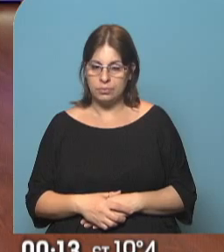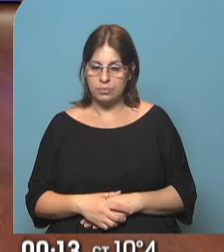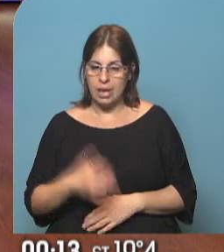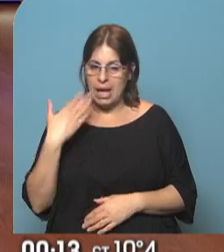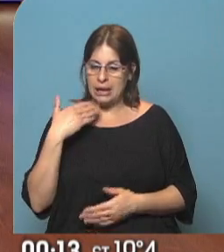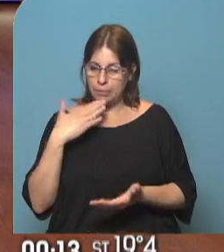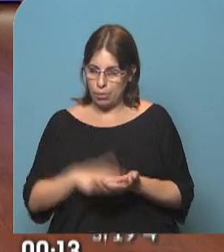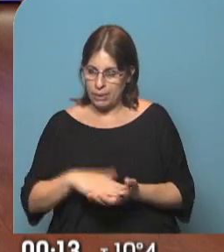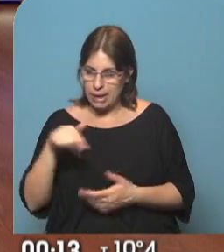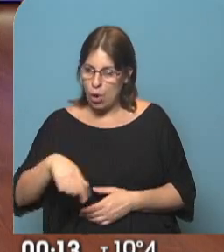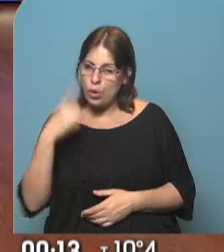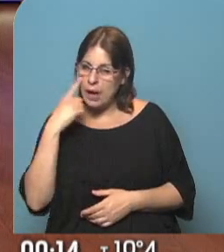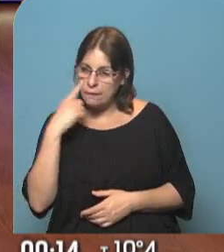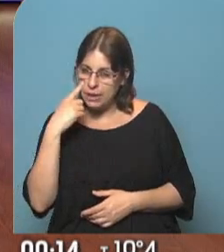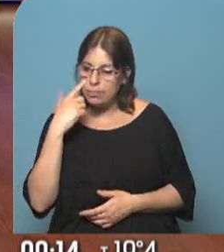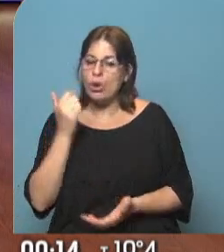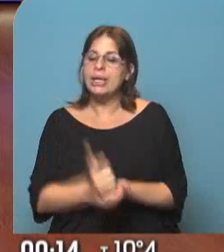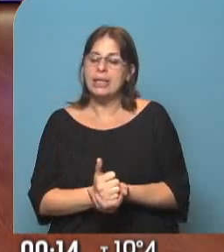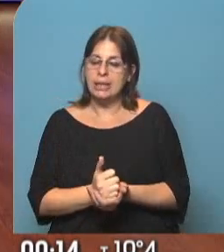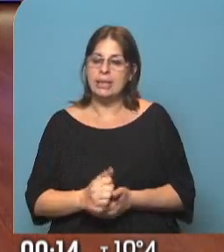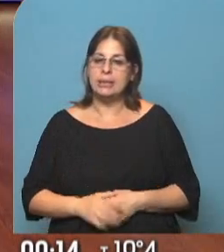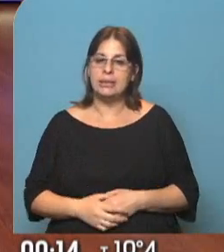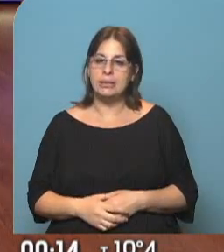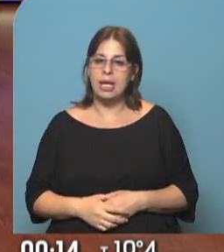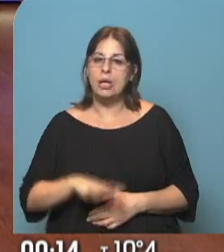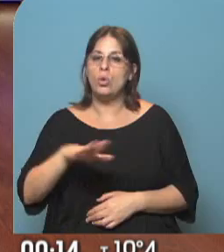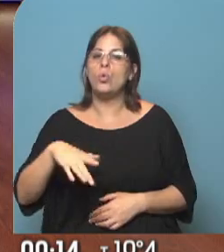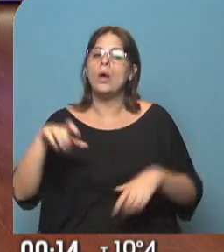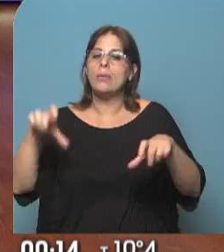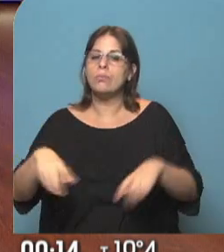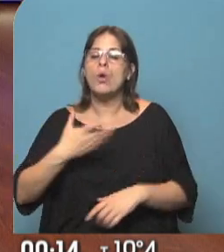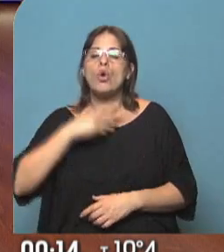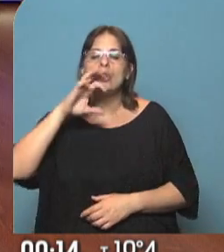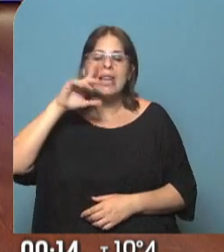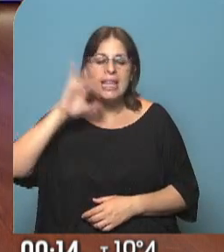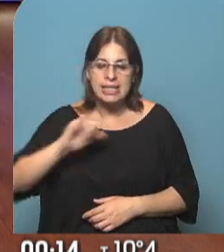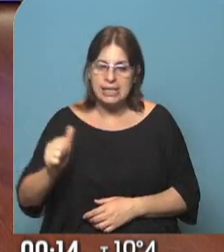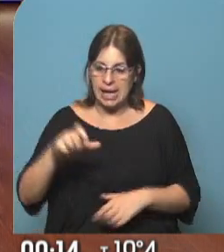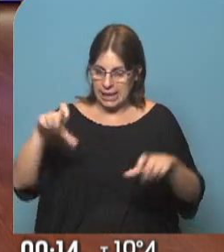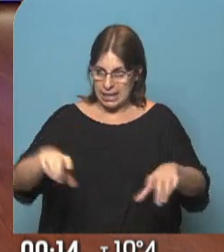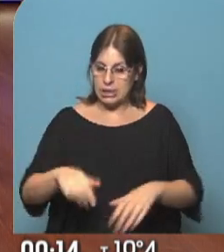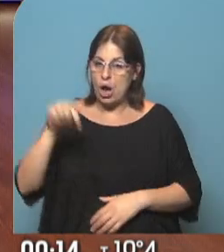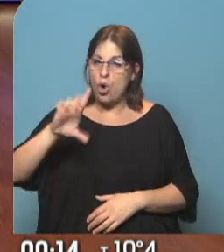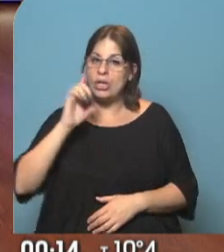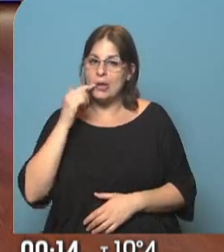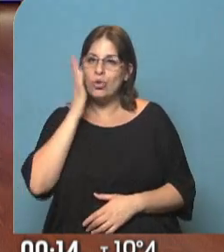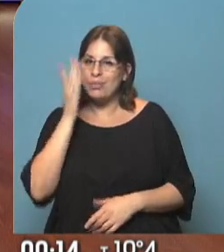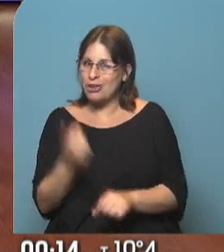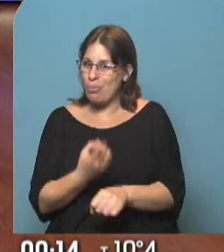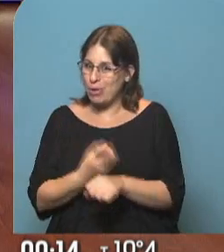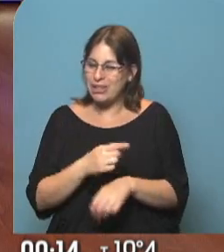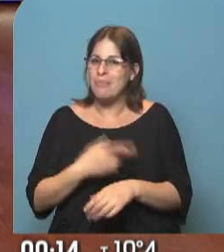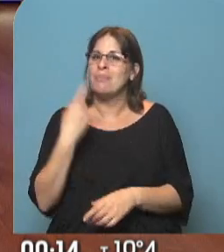Y lo prometido, nos vamos en vivo a la Fortaleza, bien bautizado de esta manera este estadio. Hoy Lanús no duerme porque entró